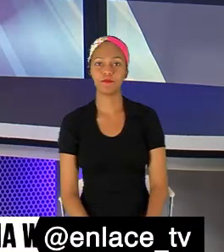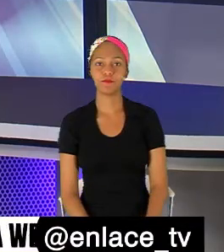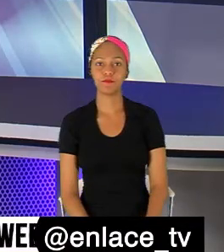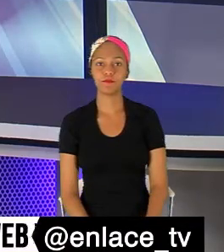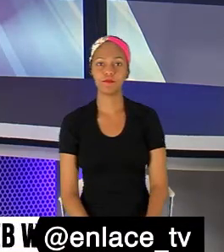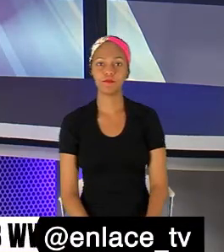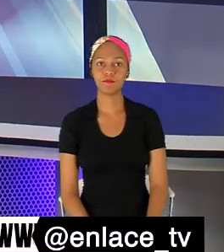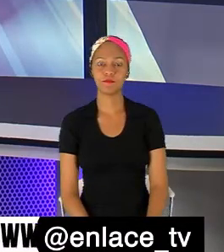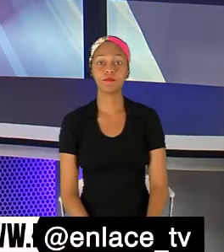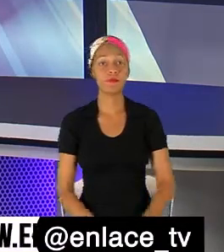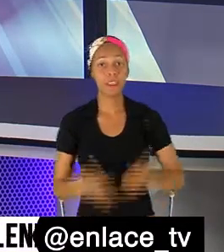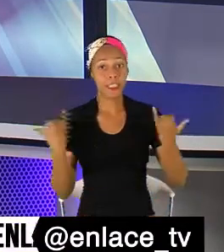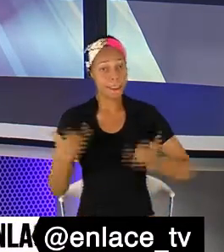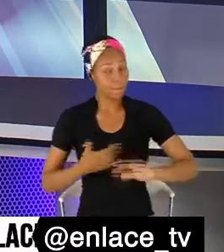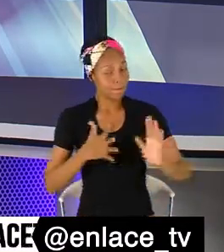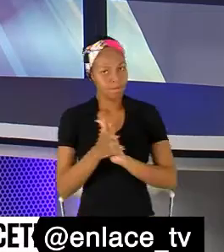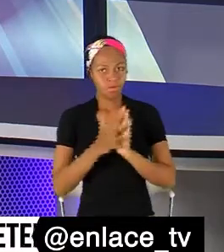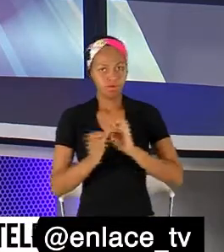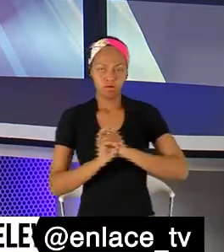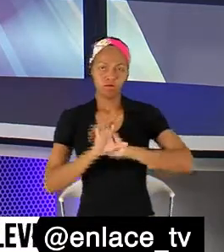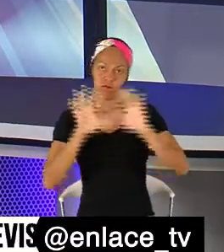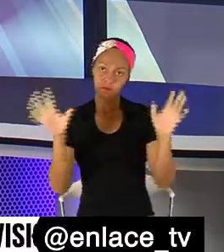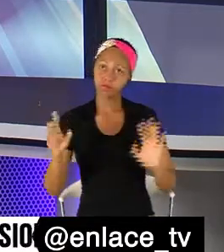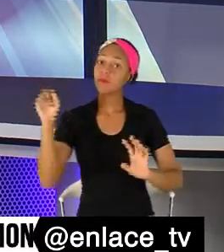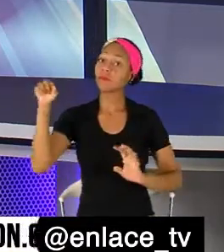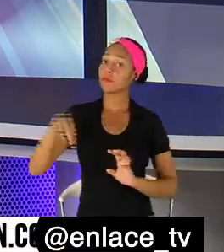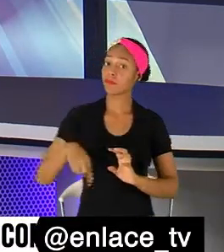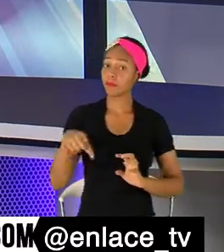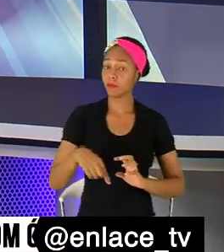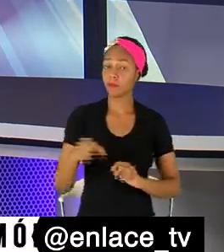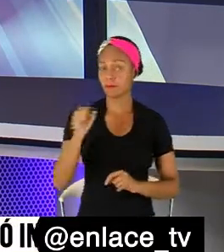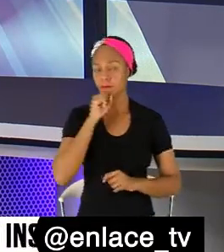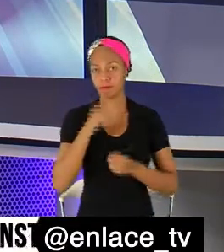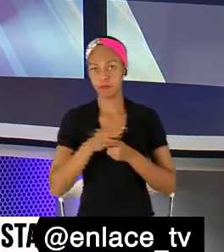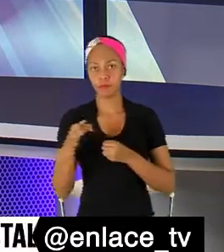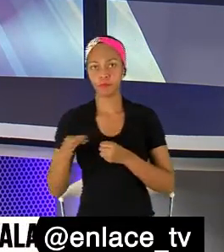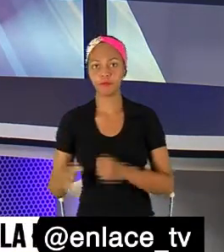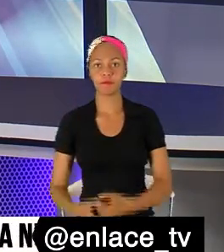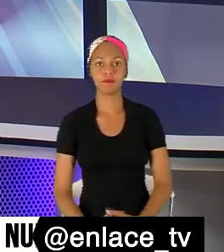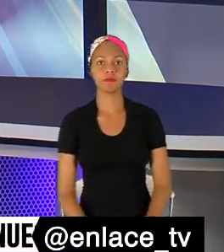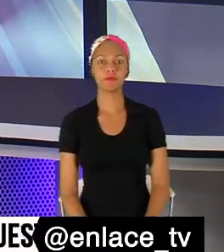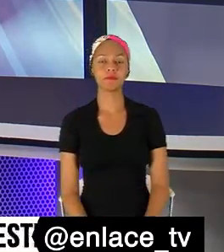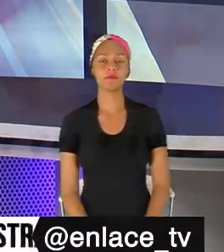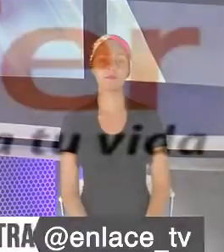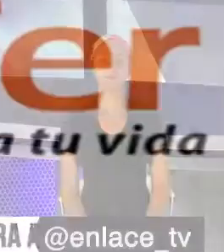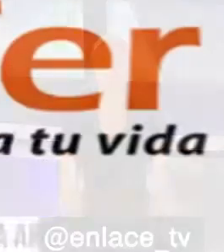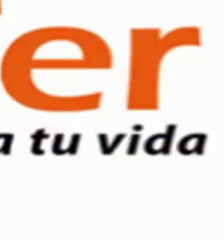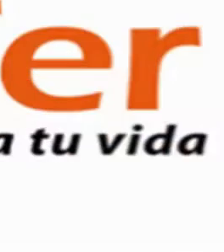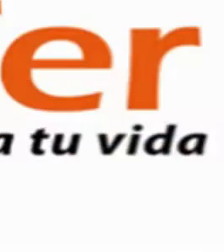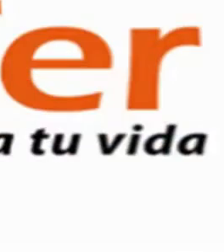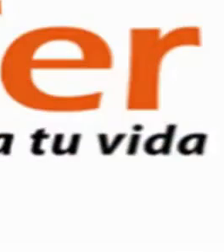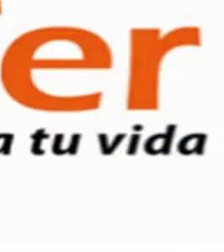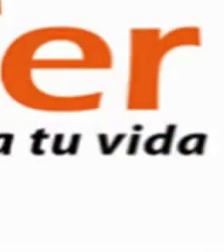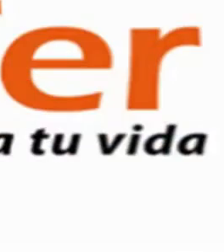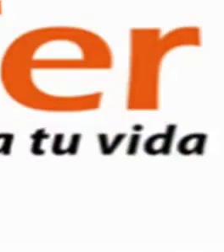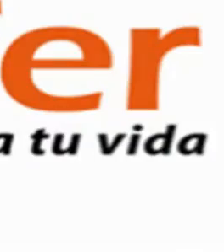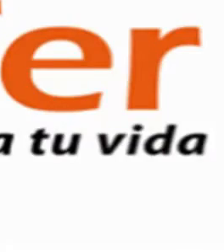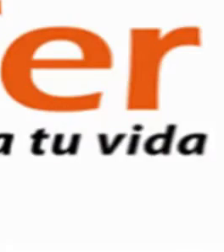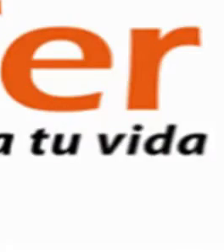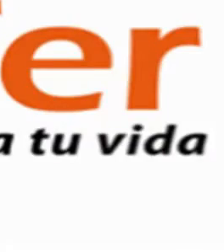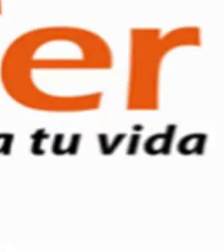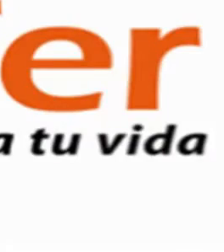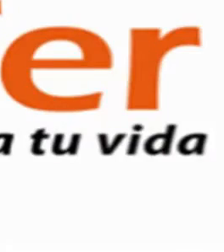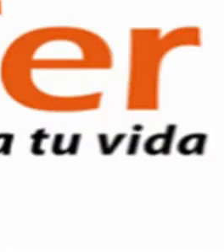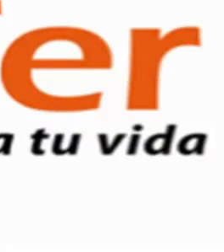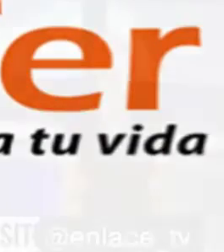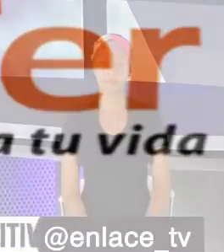Gracias, Sara, y esta ha sido la información más importante de nuestra ciudad y región. Antes de despedirnos, les recuerdo, materiales eléctricos, Electrofer, ilumina